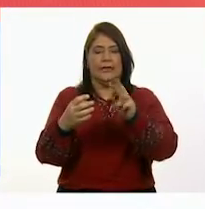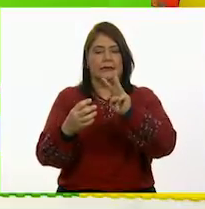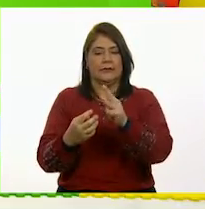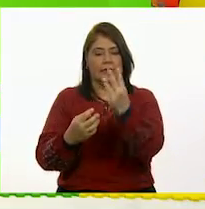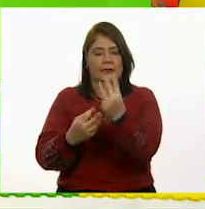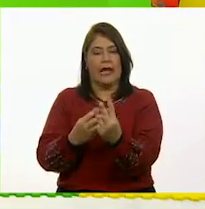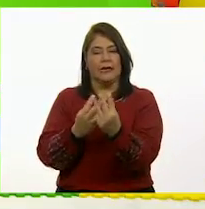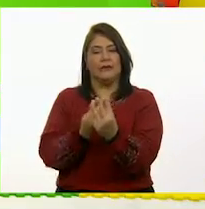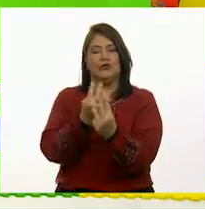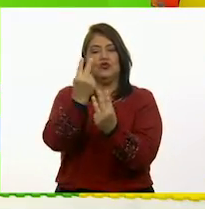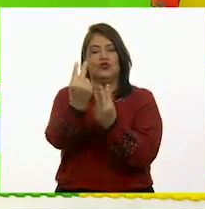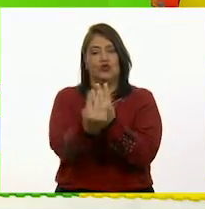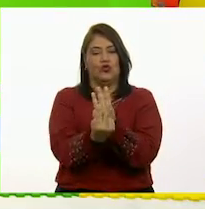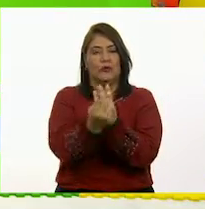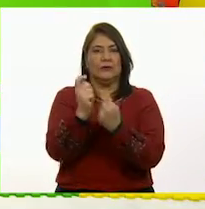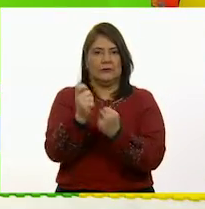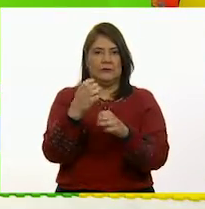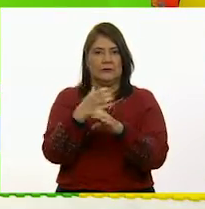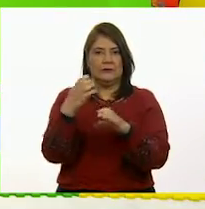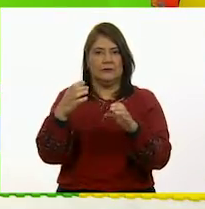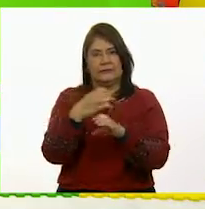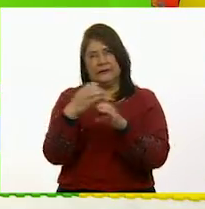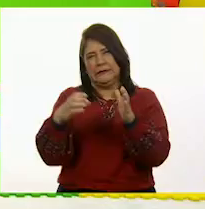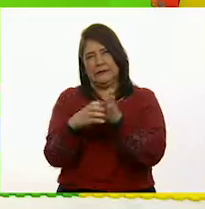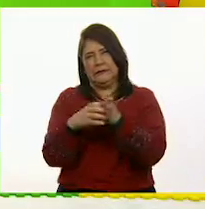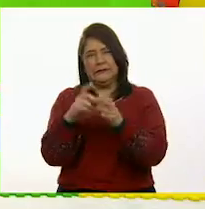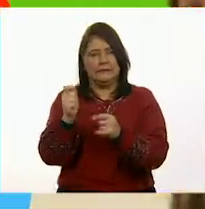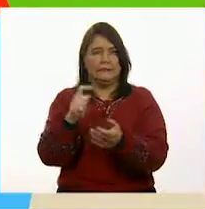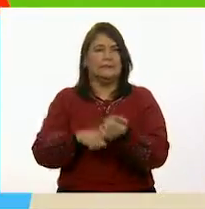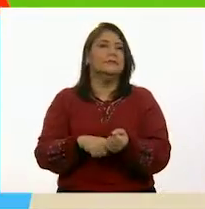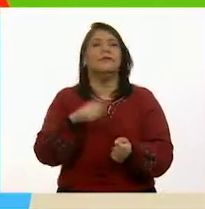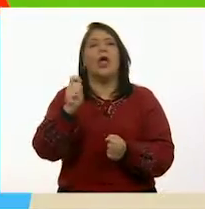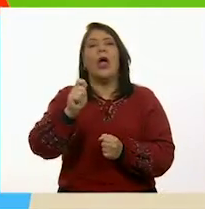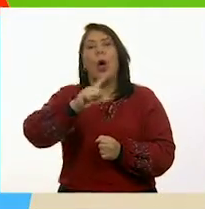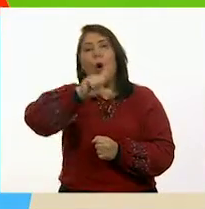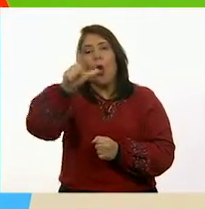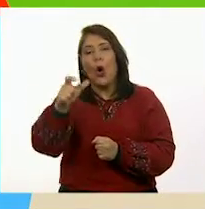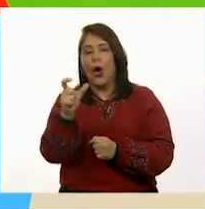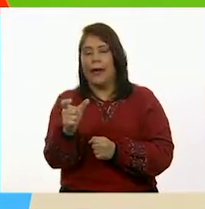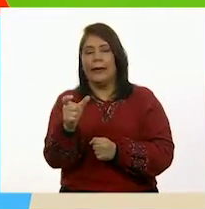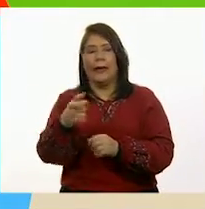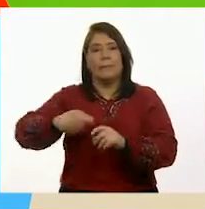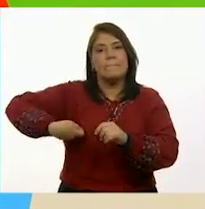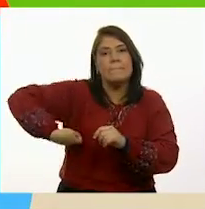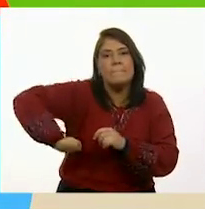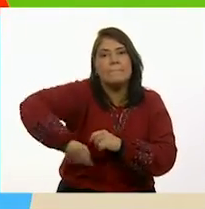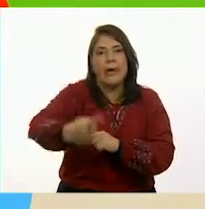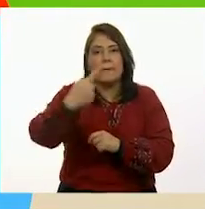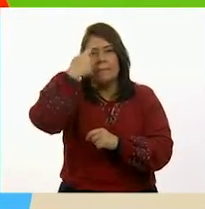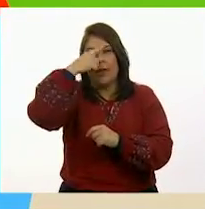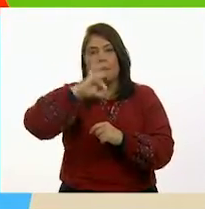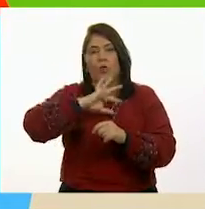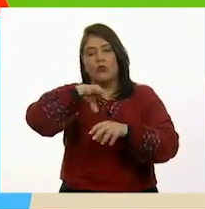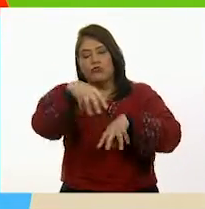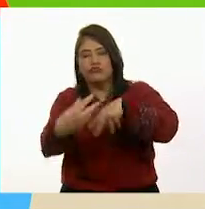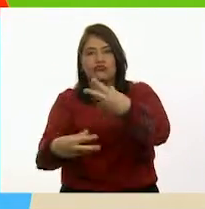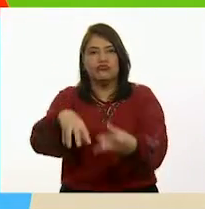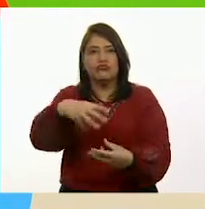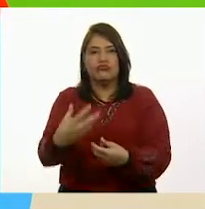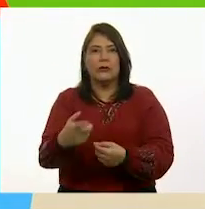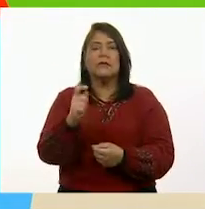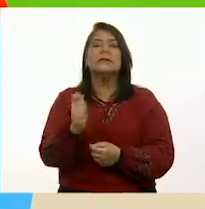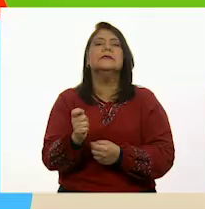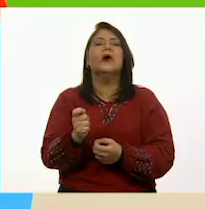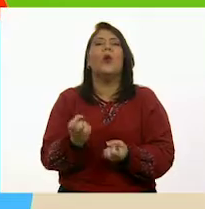3 cajas atrás y 2 enfrente. Okay. Siguiente. Pues... dice, rodar una tapa tratando de derribar las cajas.